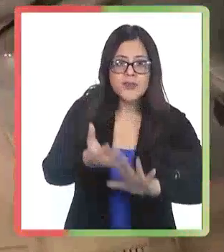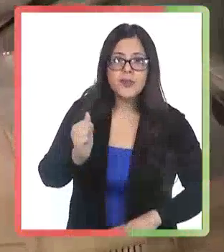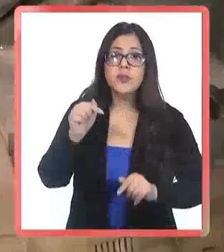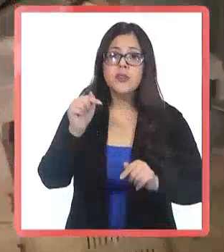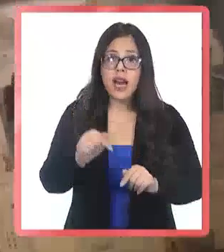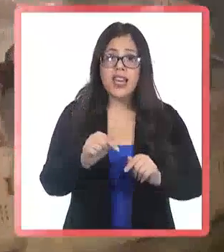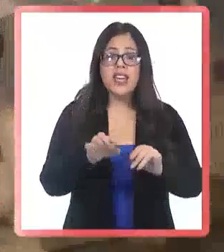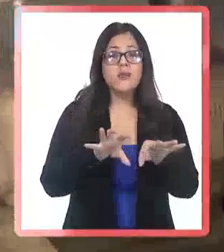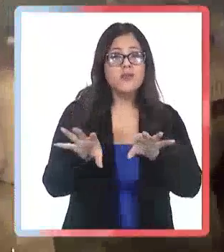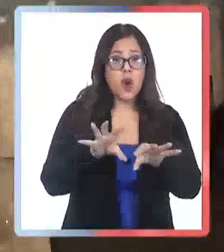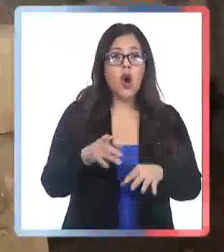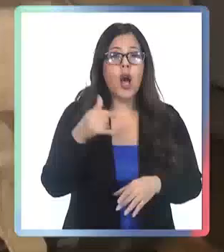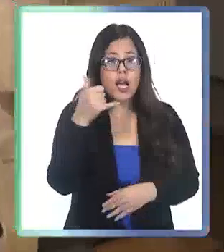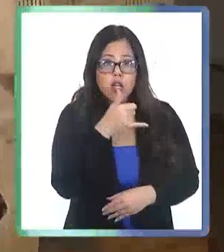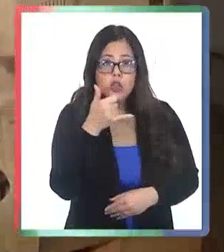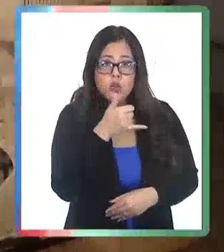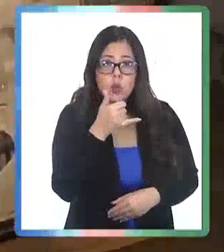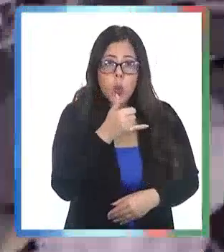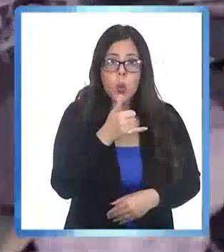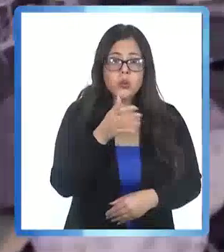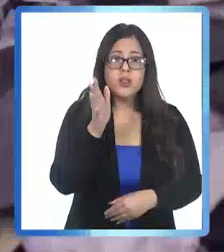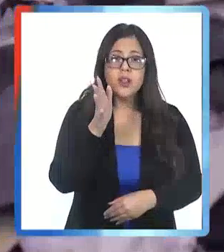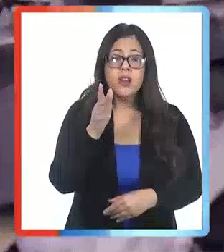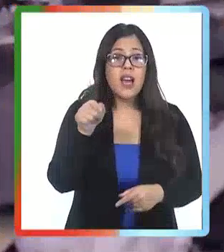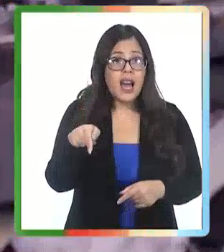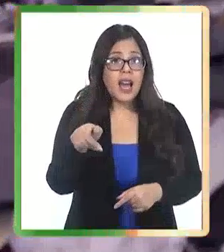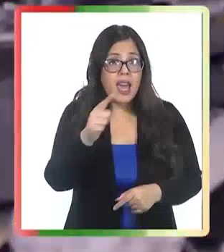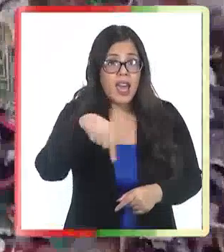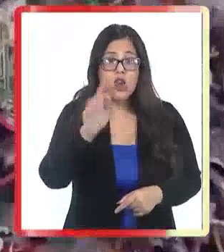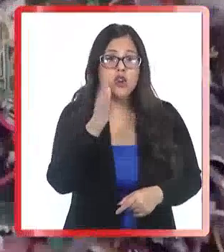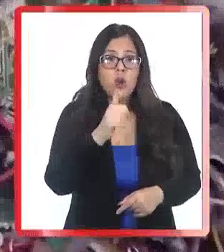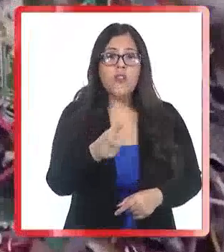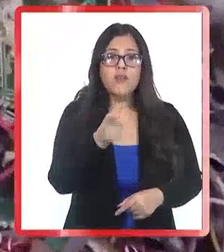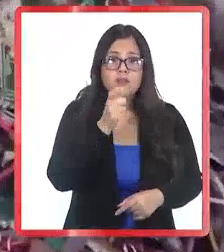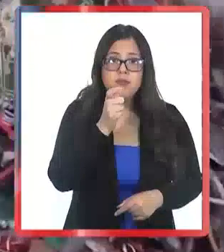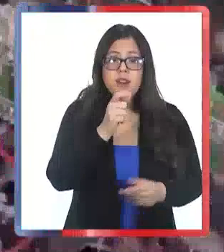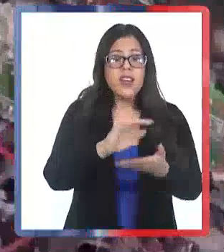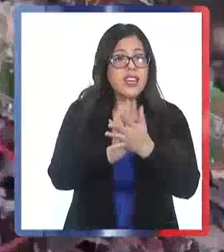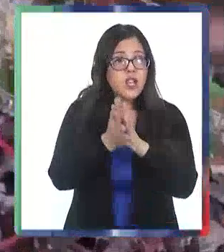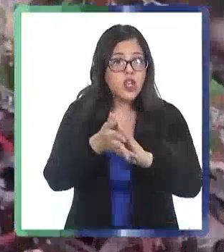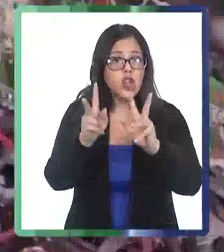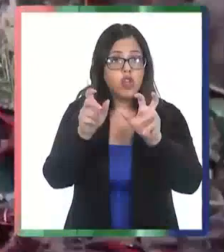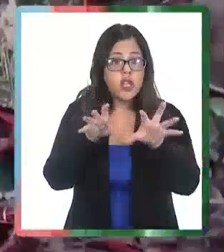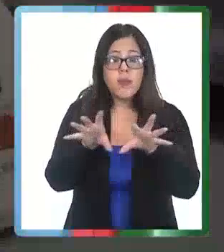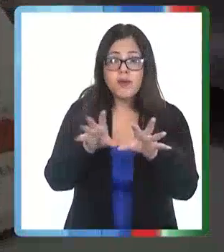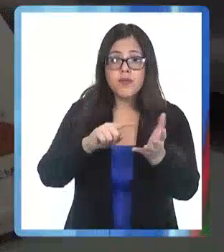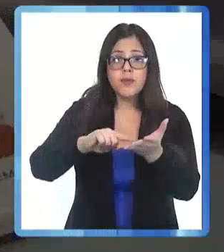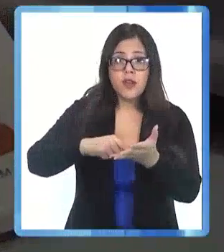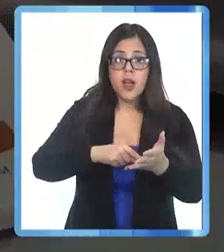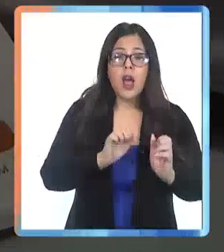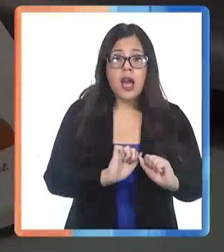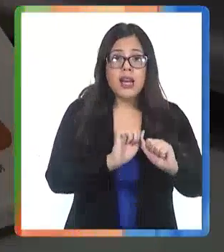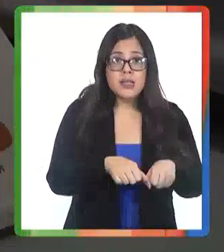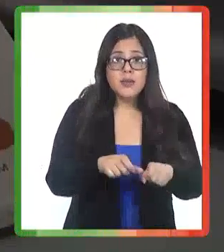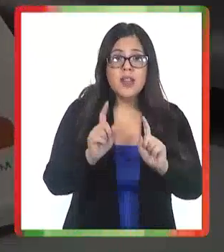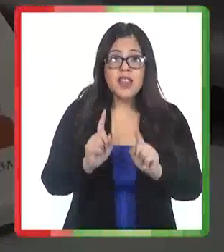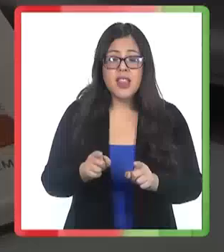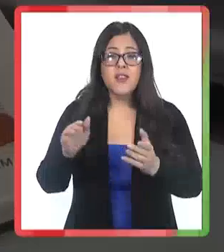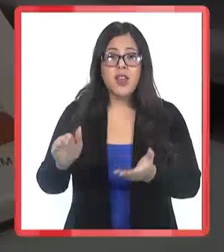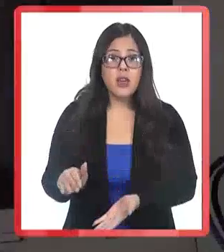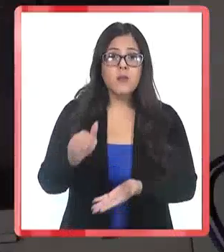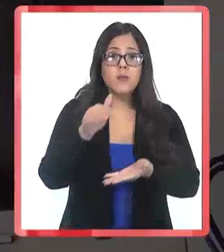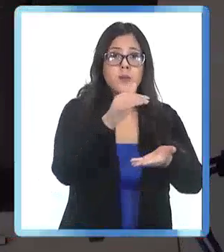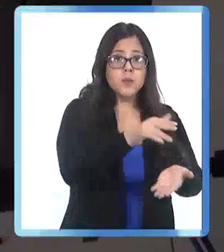son altamente contaminantes, no reciben pilas y todo aparato electrónico que se acepta se